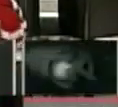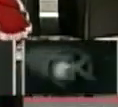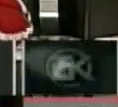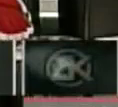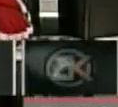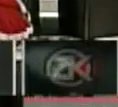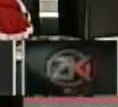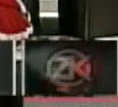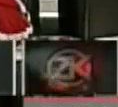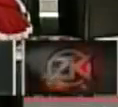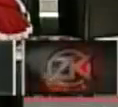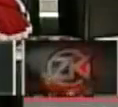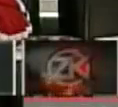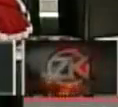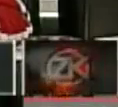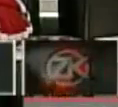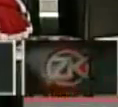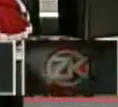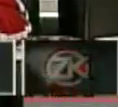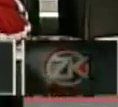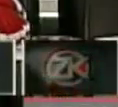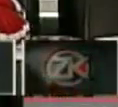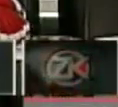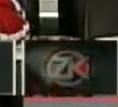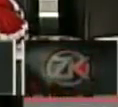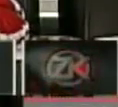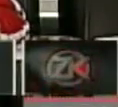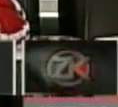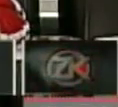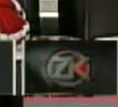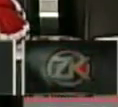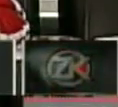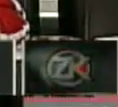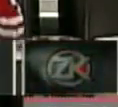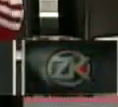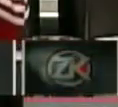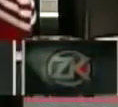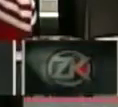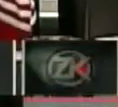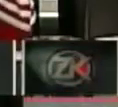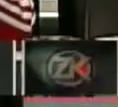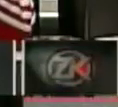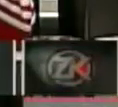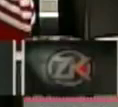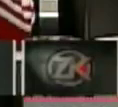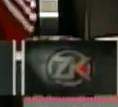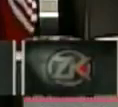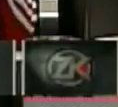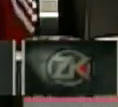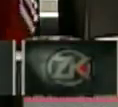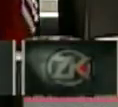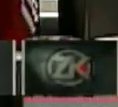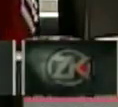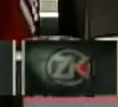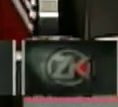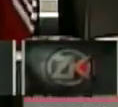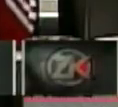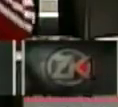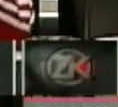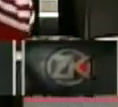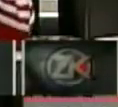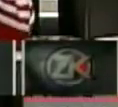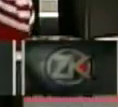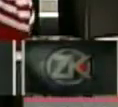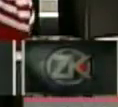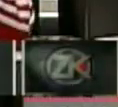pasando cosas. Ahí está la etiqueta. Están pasando cosas en el ámbito de Latinoamérica. Lastimosamente, algunos sectores habían